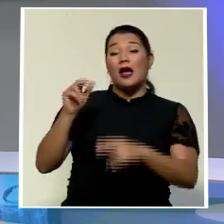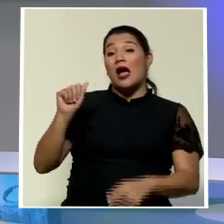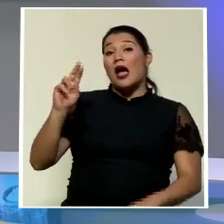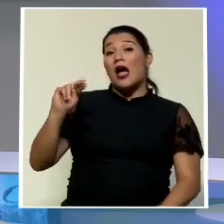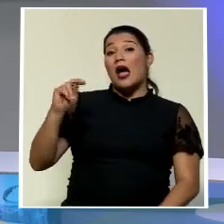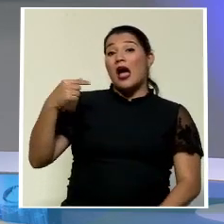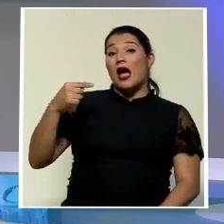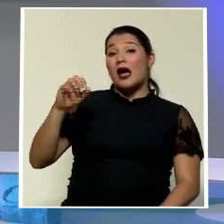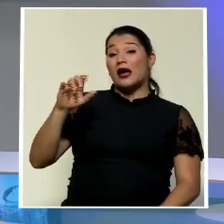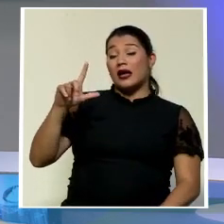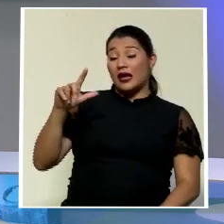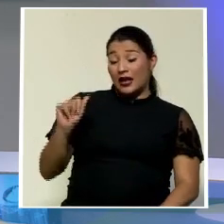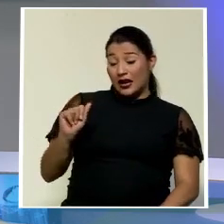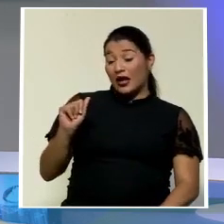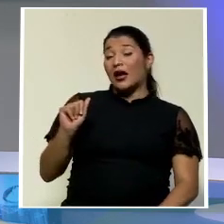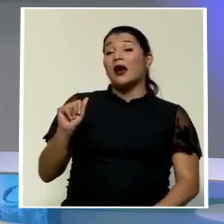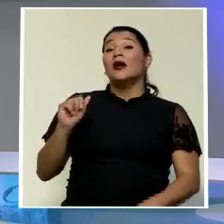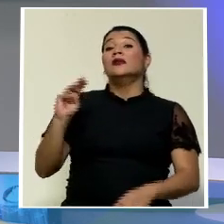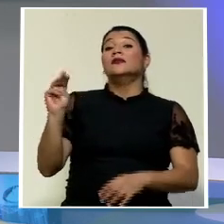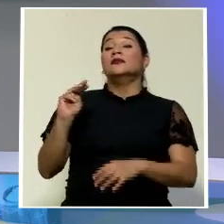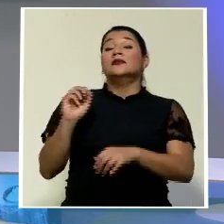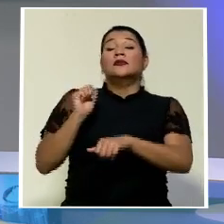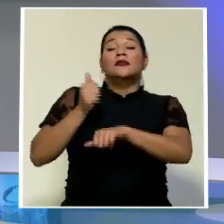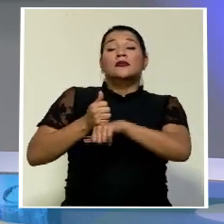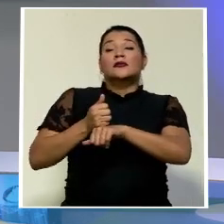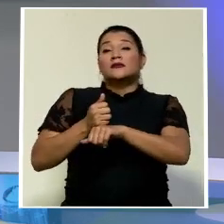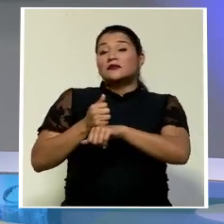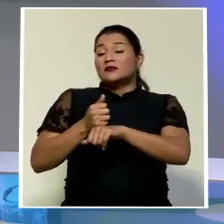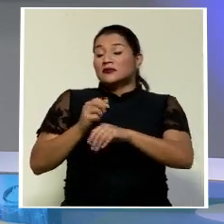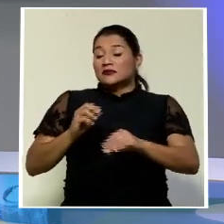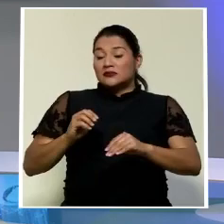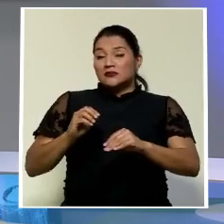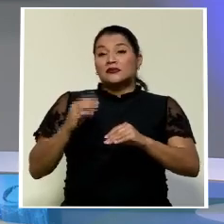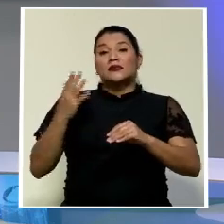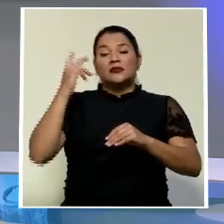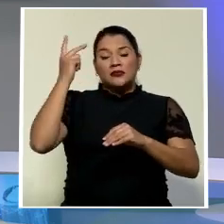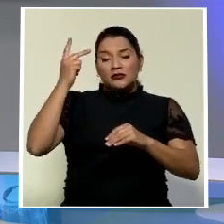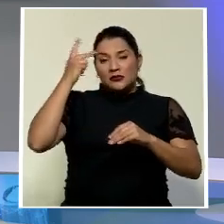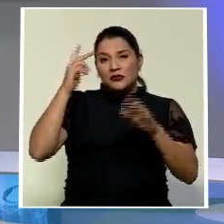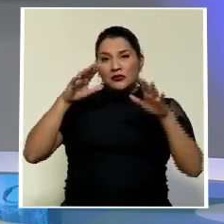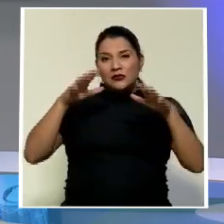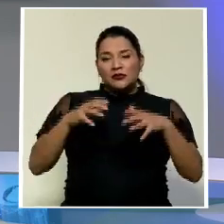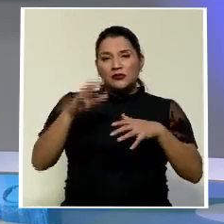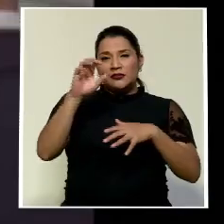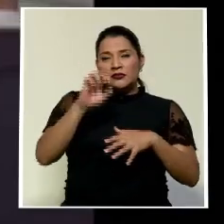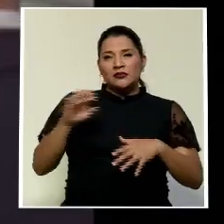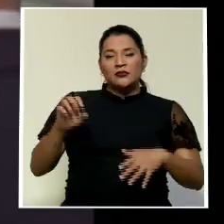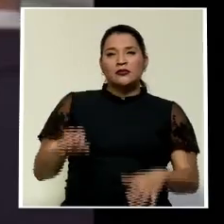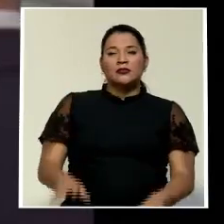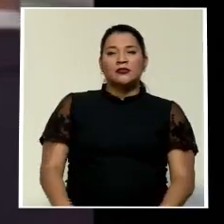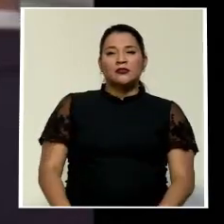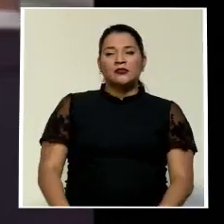ha marcado indefectiblemente la política de la Unión Europea.